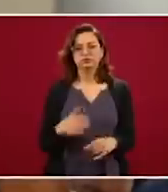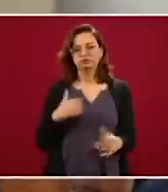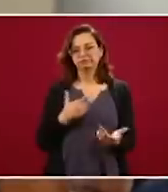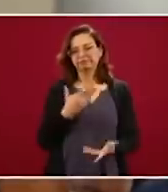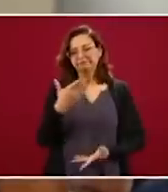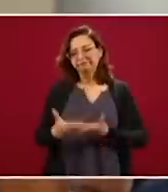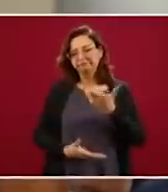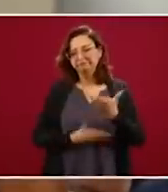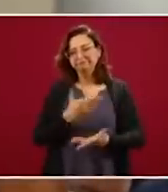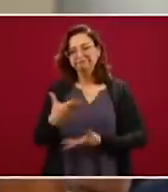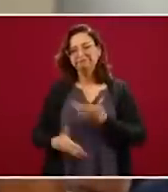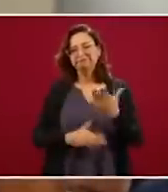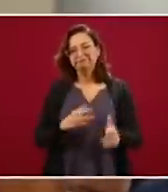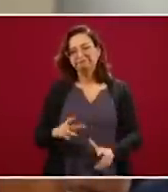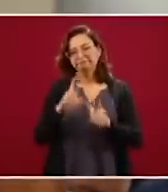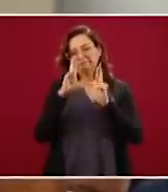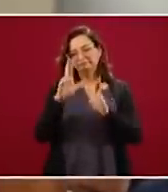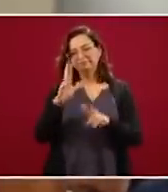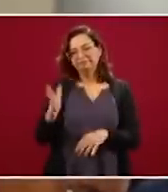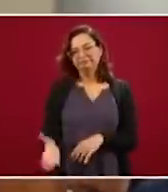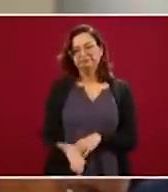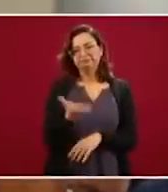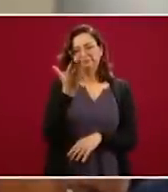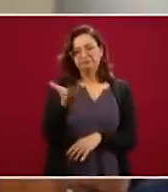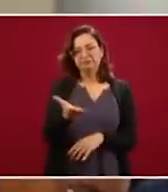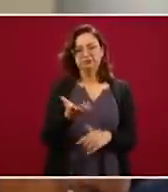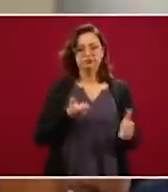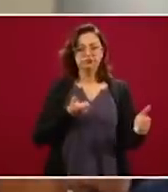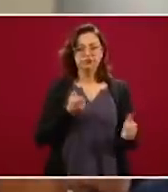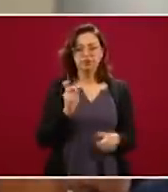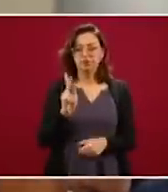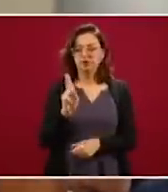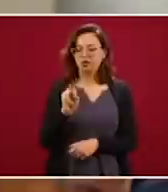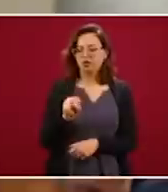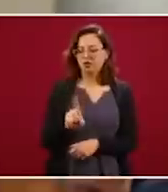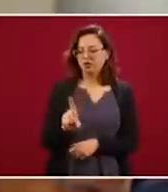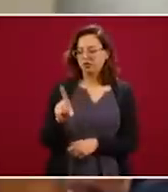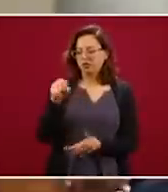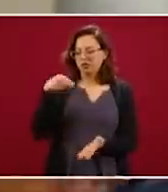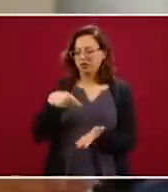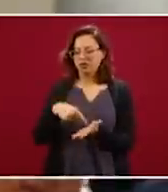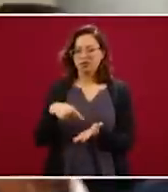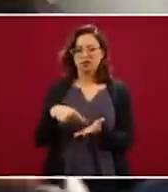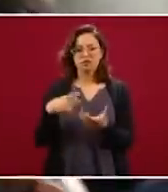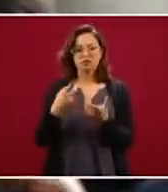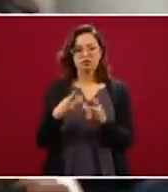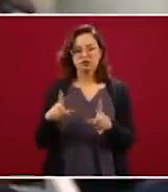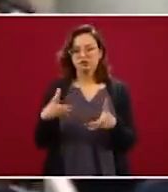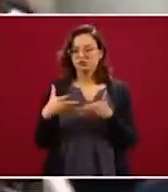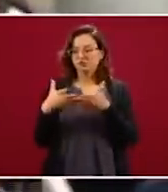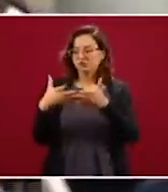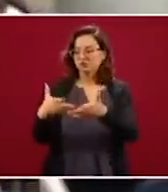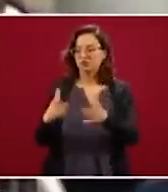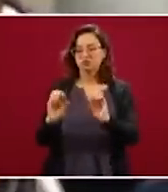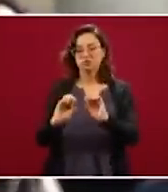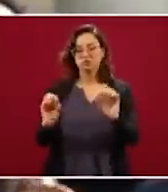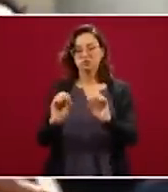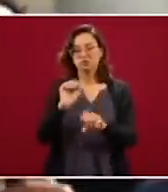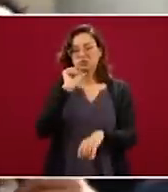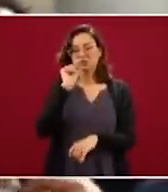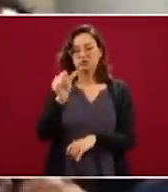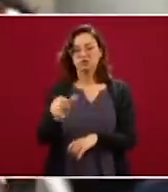con todo respeto a lo que usted tiene en su Plan Nacional de Desarrollo, no viene nada de la Marina Mercante.